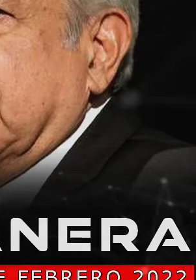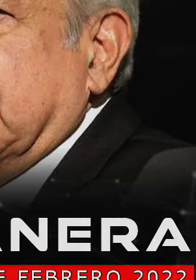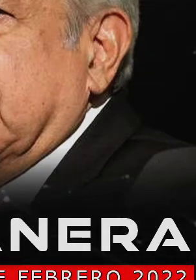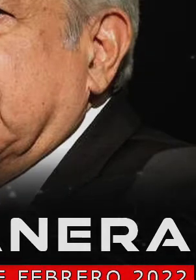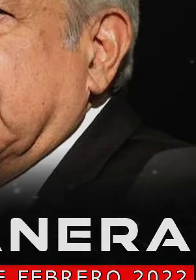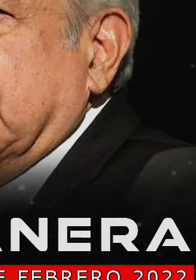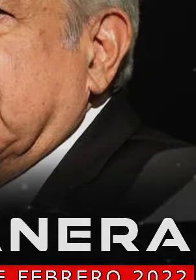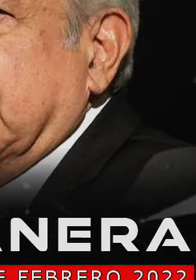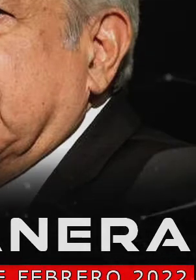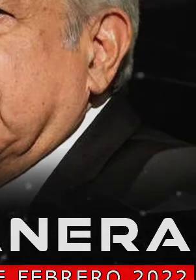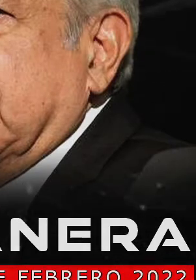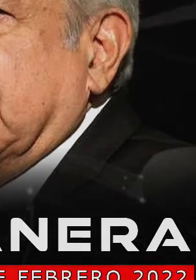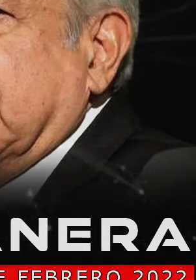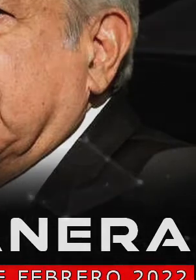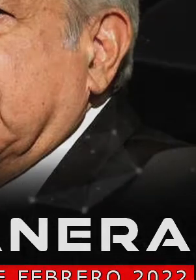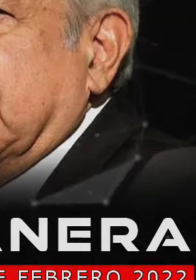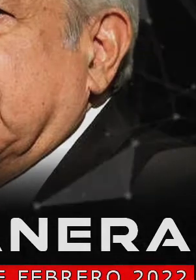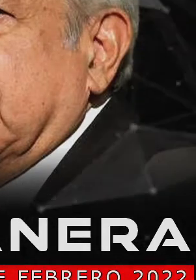nuestro canal.